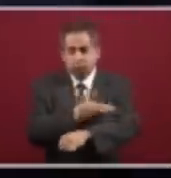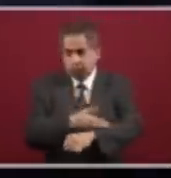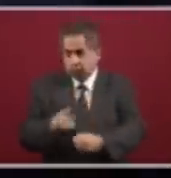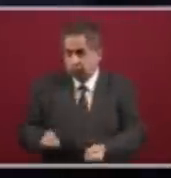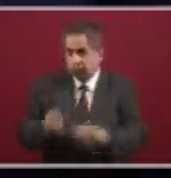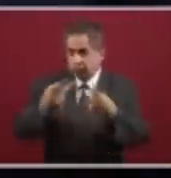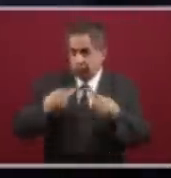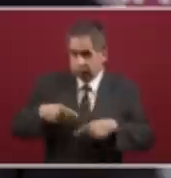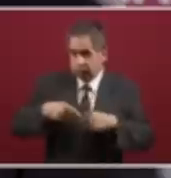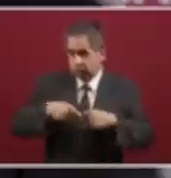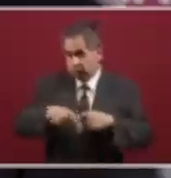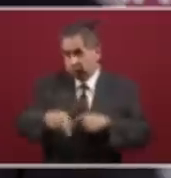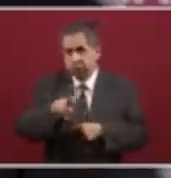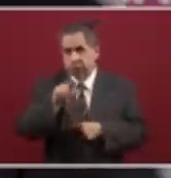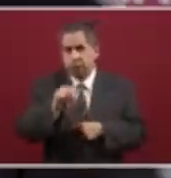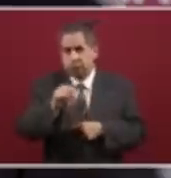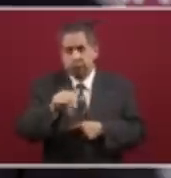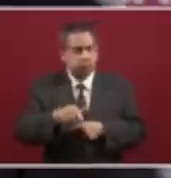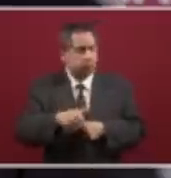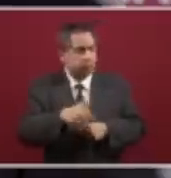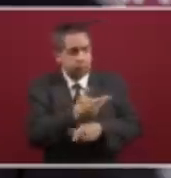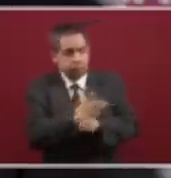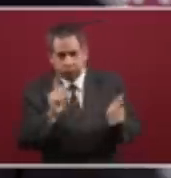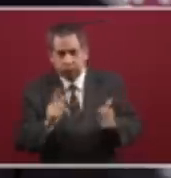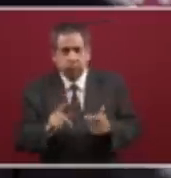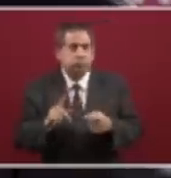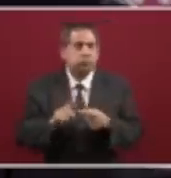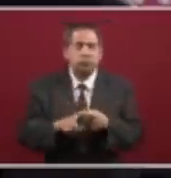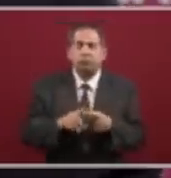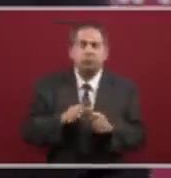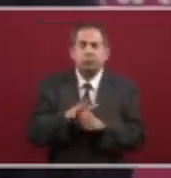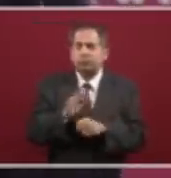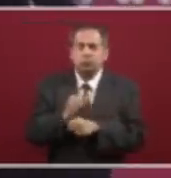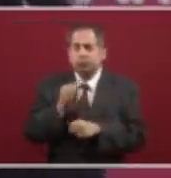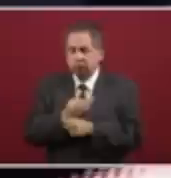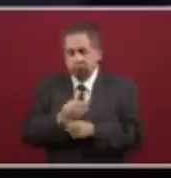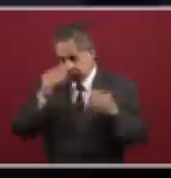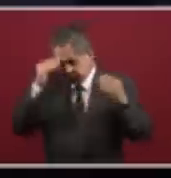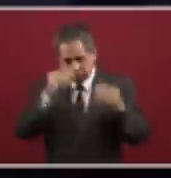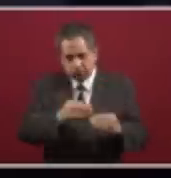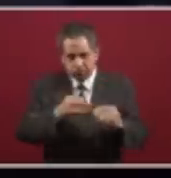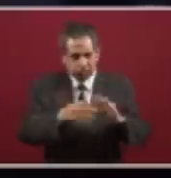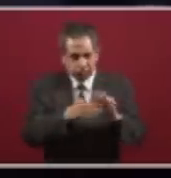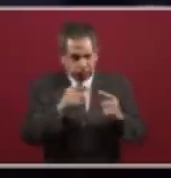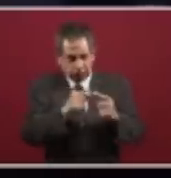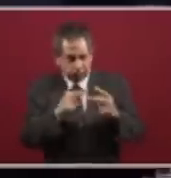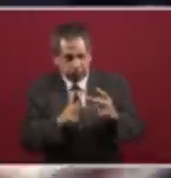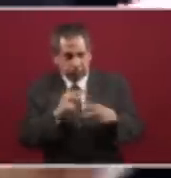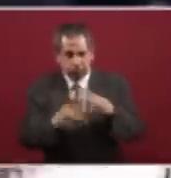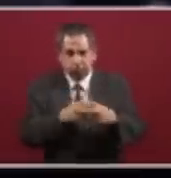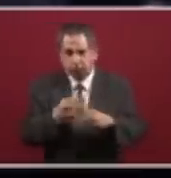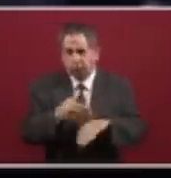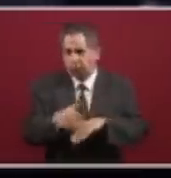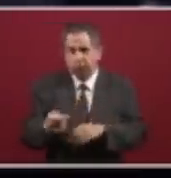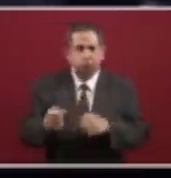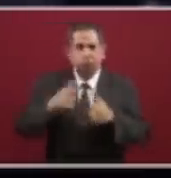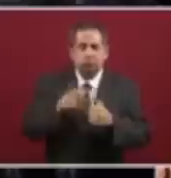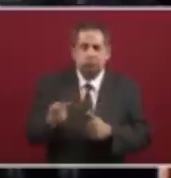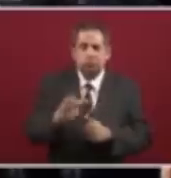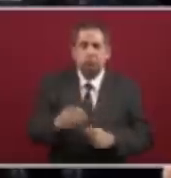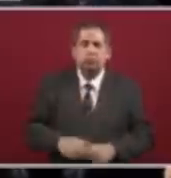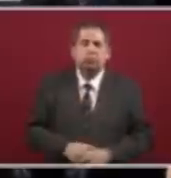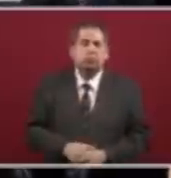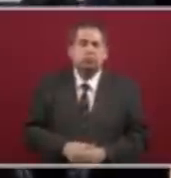número en específico que casos son los que ahorita se tienen en lo inmediato sería mi primera pregunta